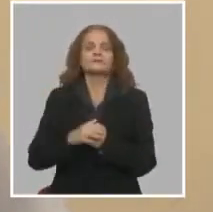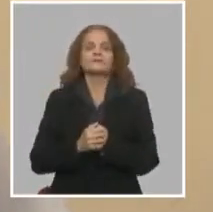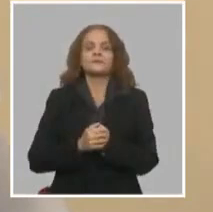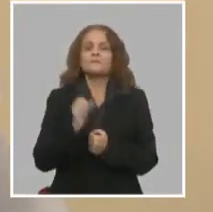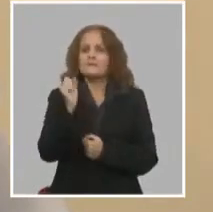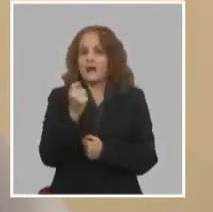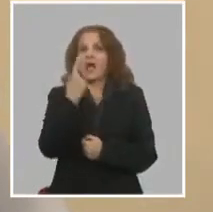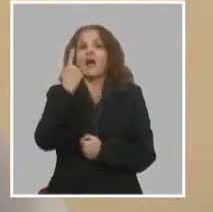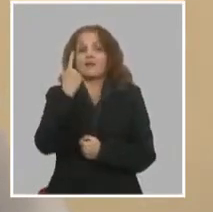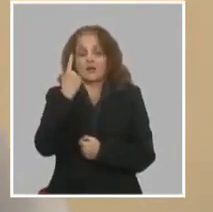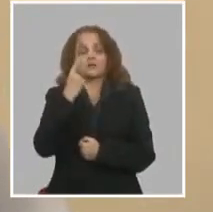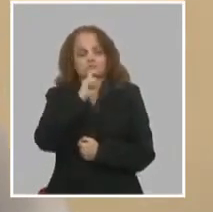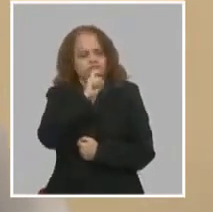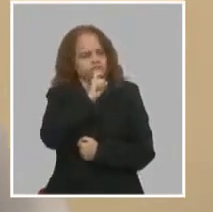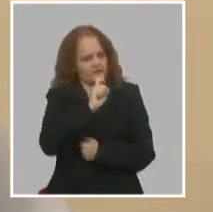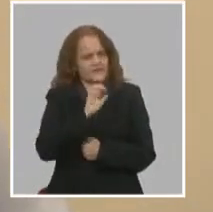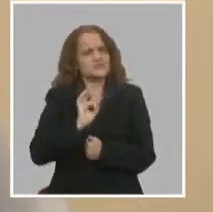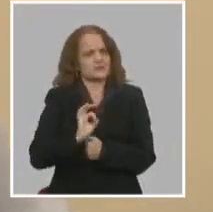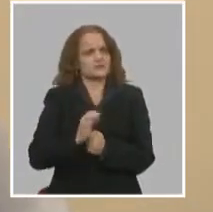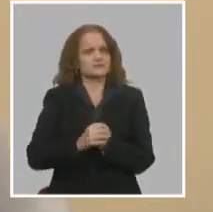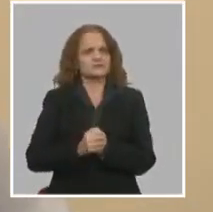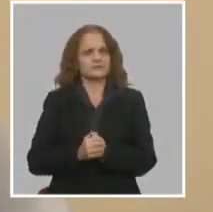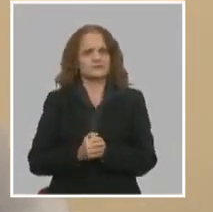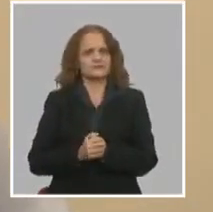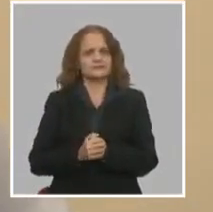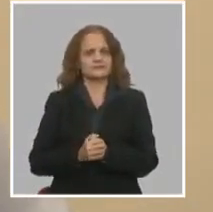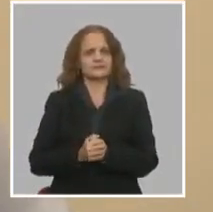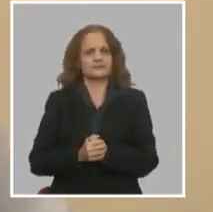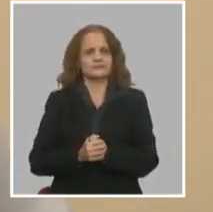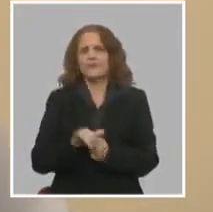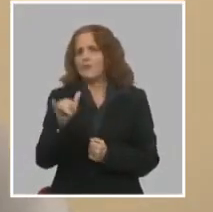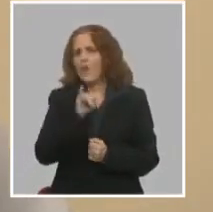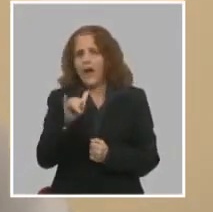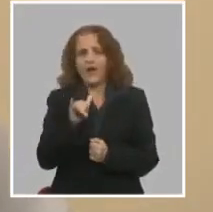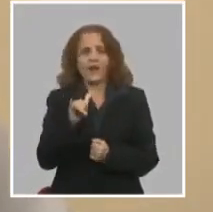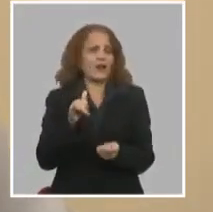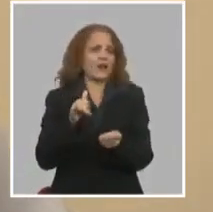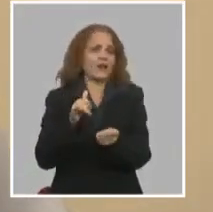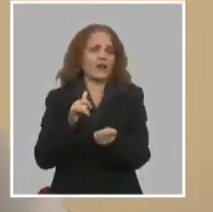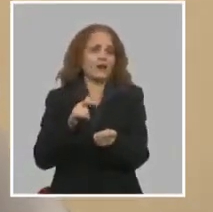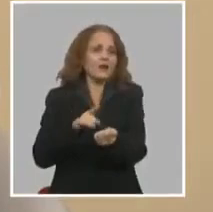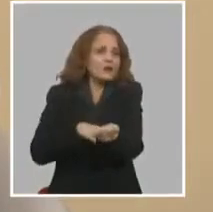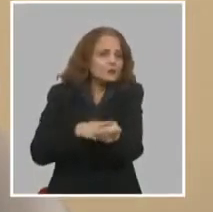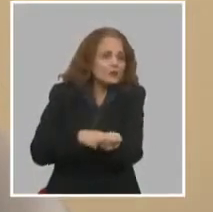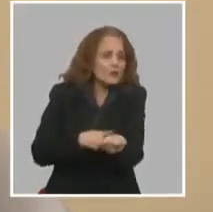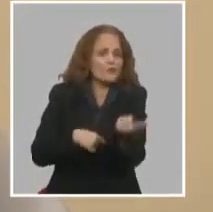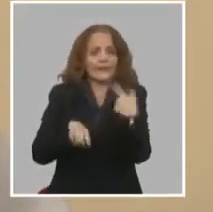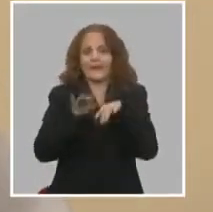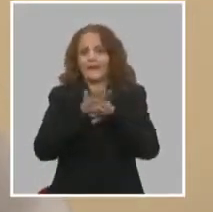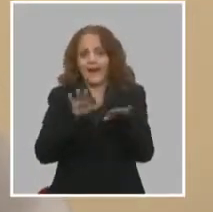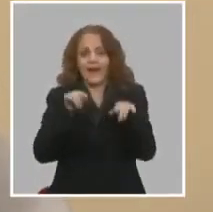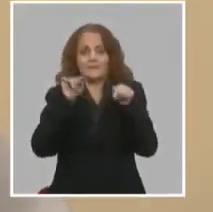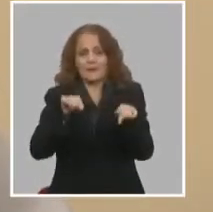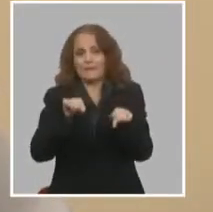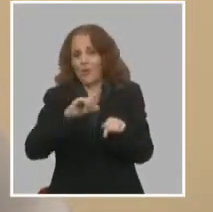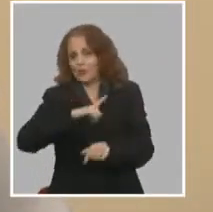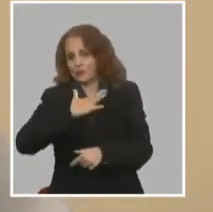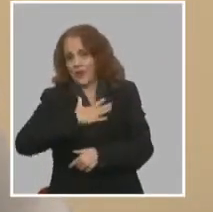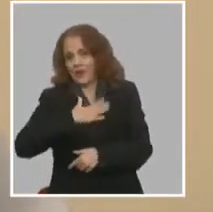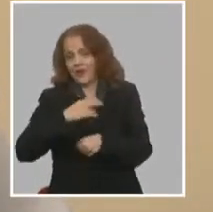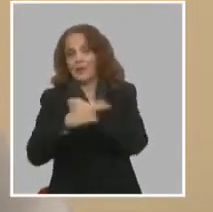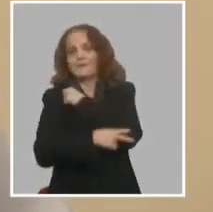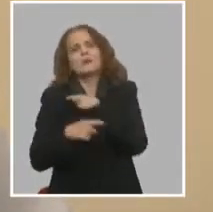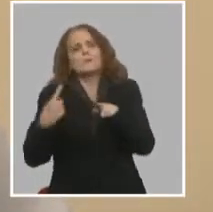una misión médica fue más difícil, en cuanto incluso a acostumbrarme a las costumbres de... Pero ya en las